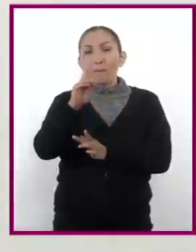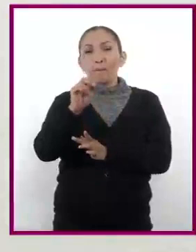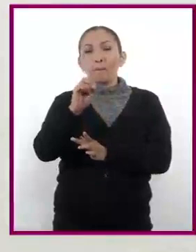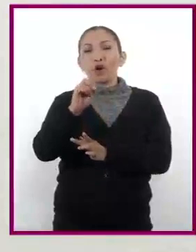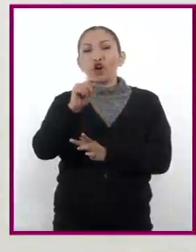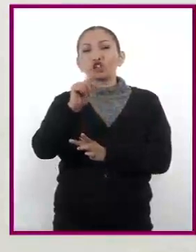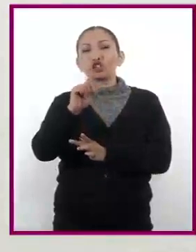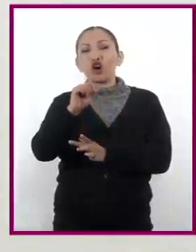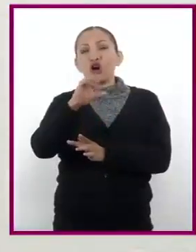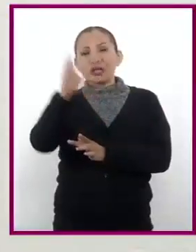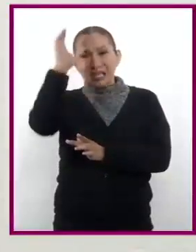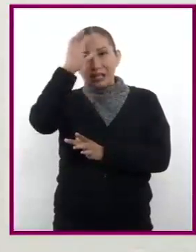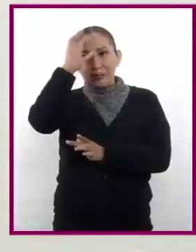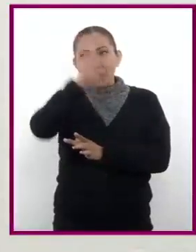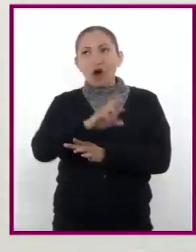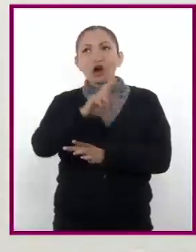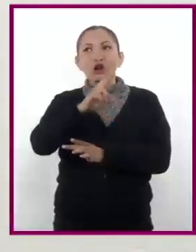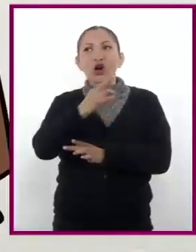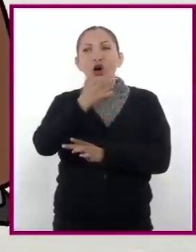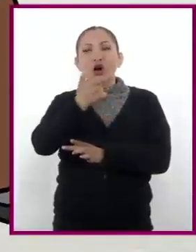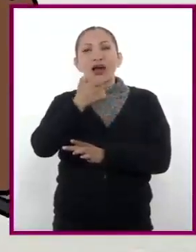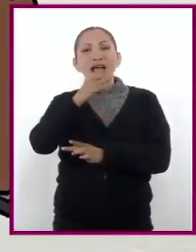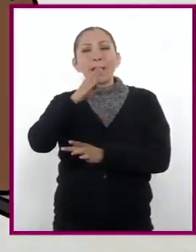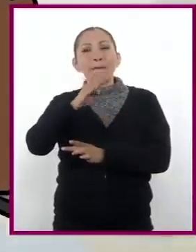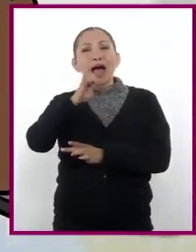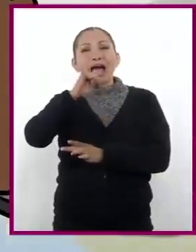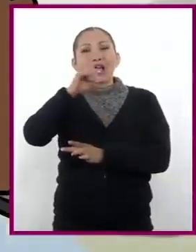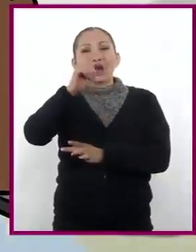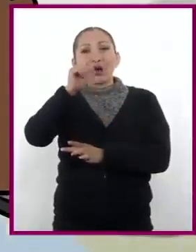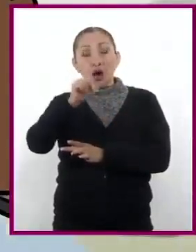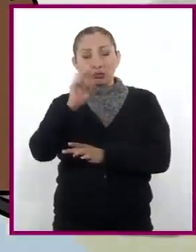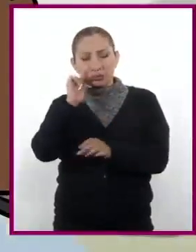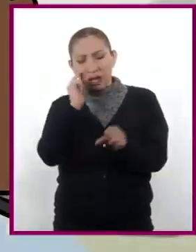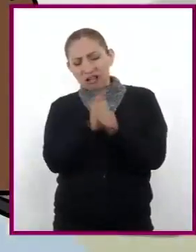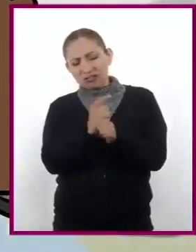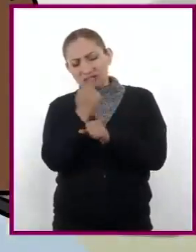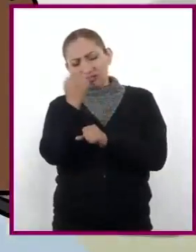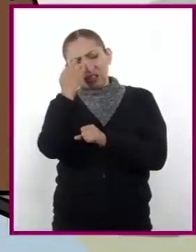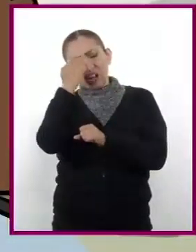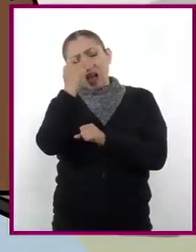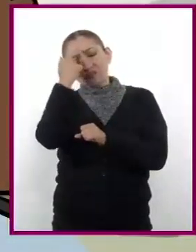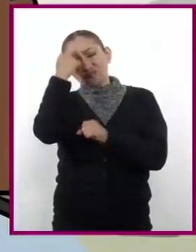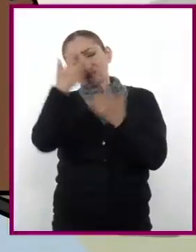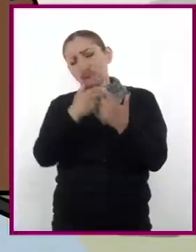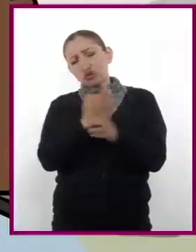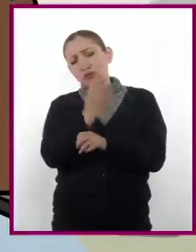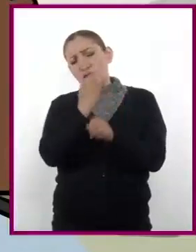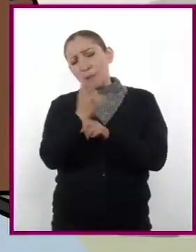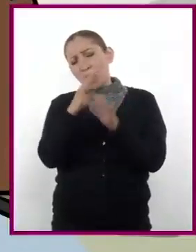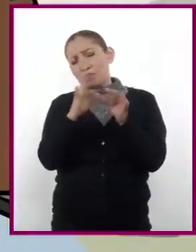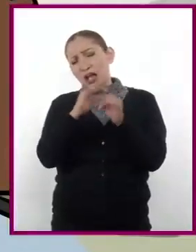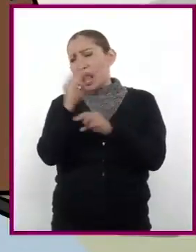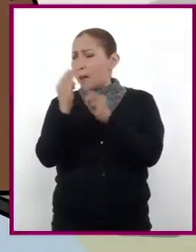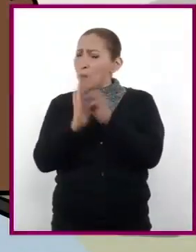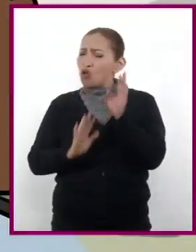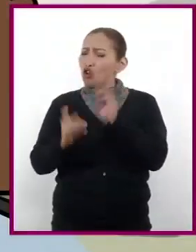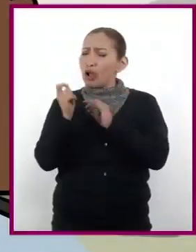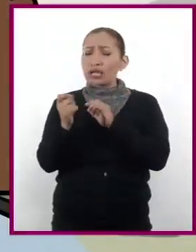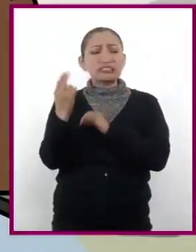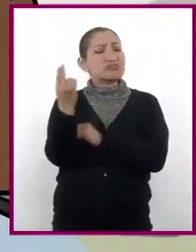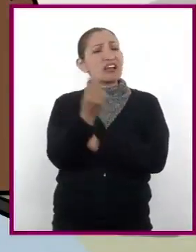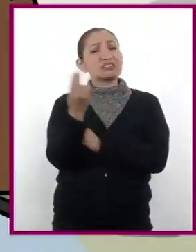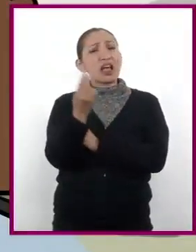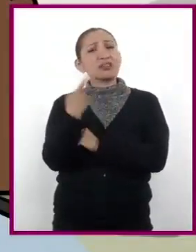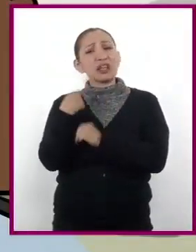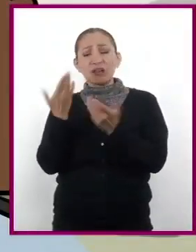protocientíficos, filósofos como Roger Bacon, que se dieron cuenta de que el razonamiento no es suficiente para explicar el mundo. Es